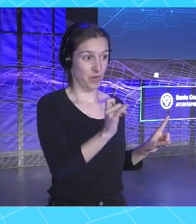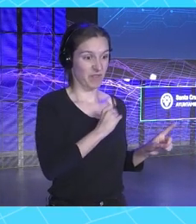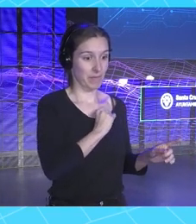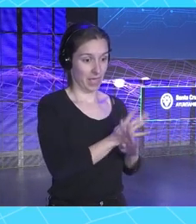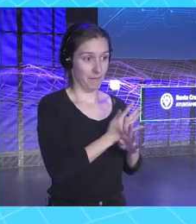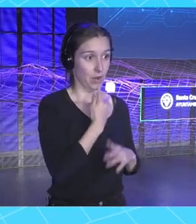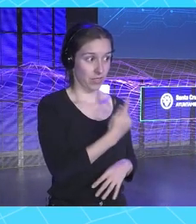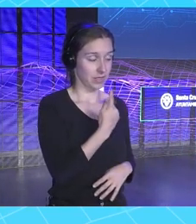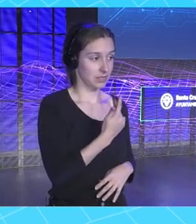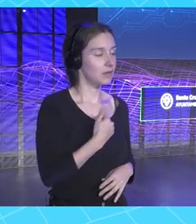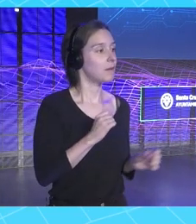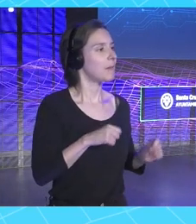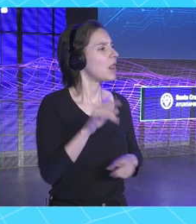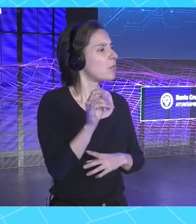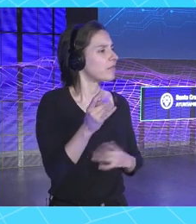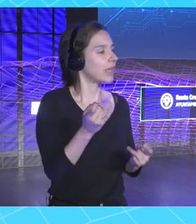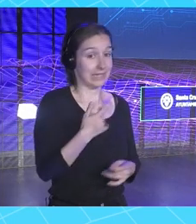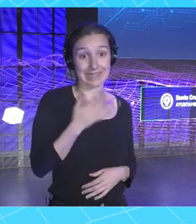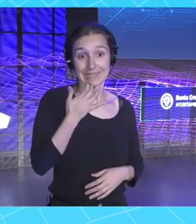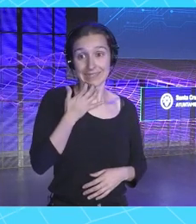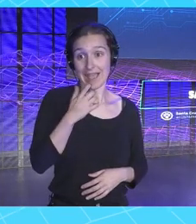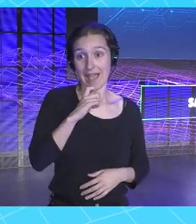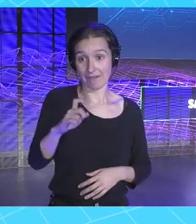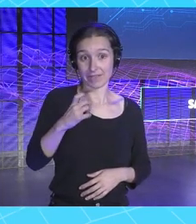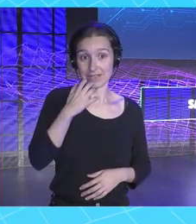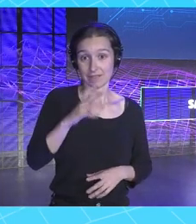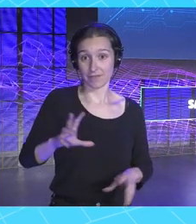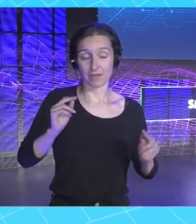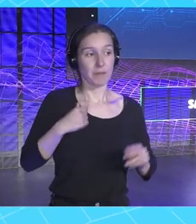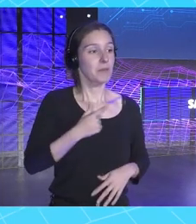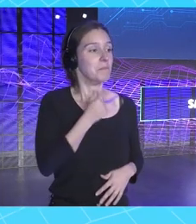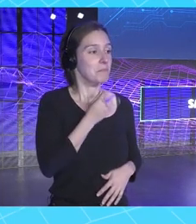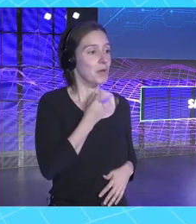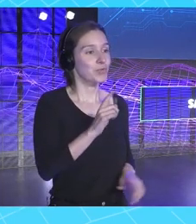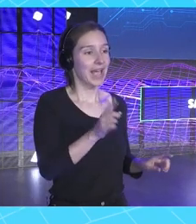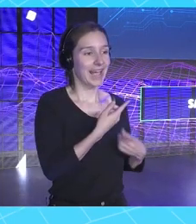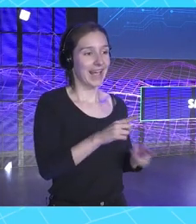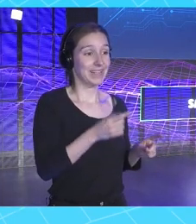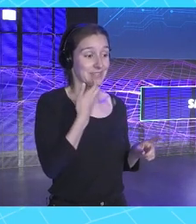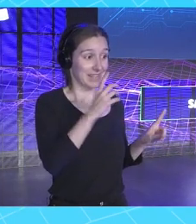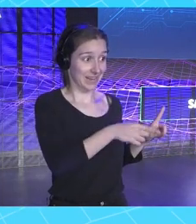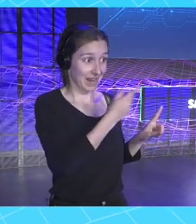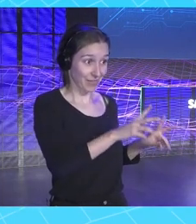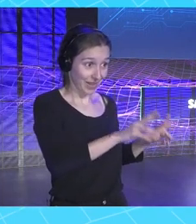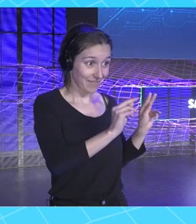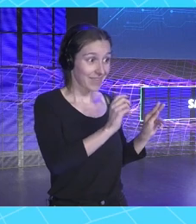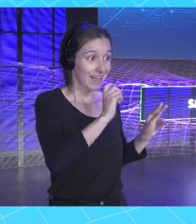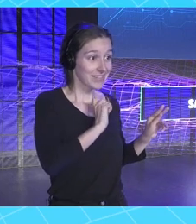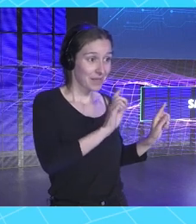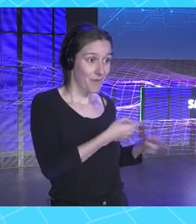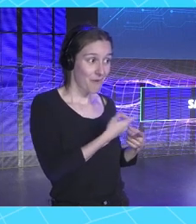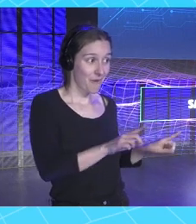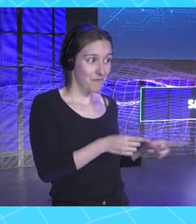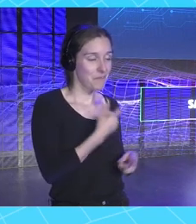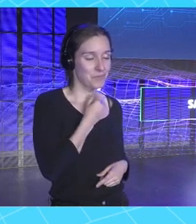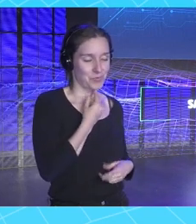A qué te refieres con WiFi sí que te avisa cuando ha terminado yo ya pero a mí me gusta la cancioncita de tan tan tan tan tan tan tan tan tan